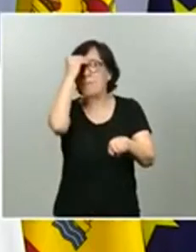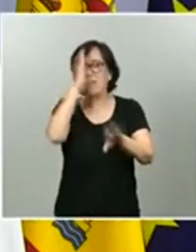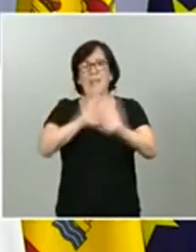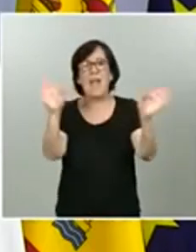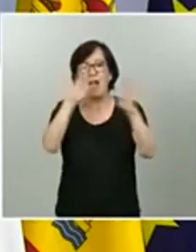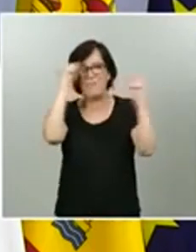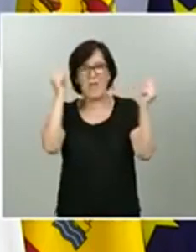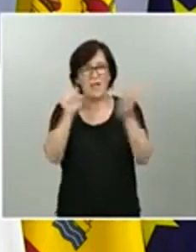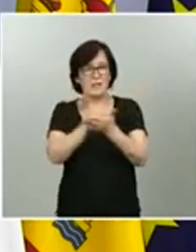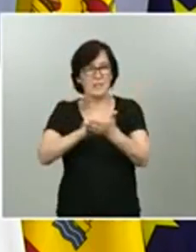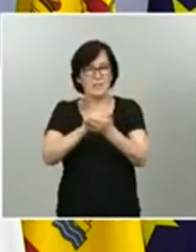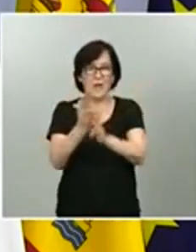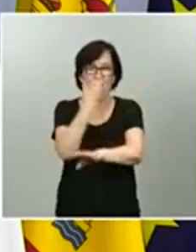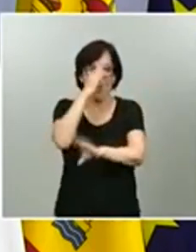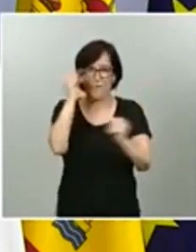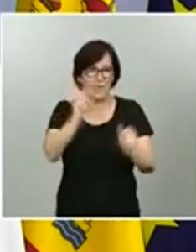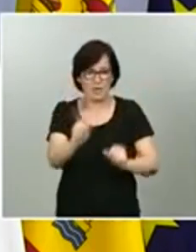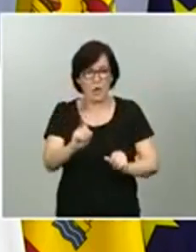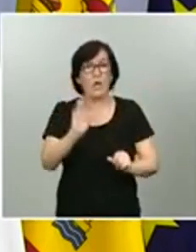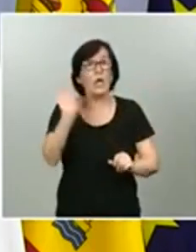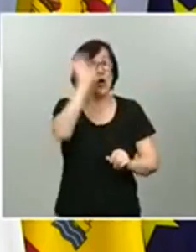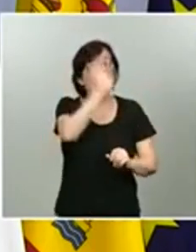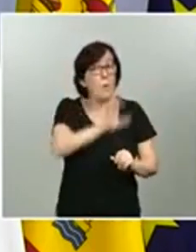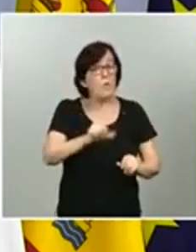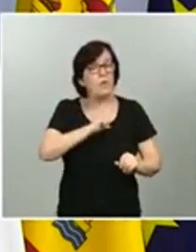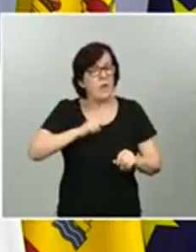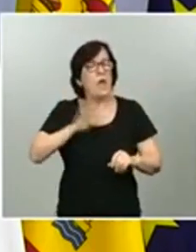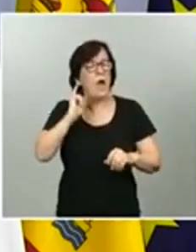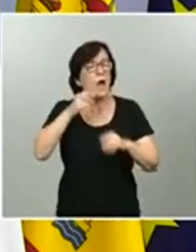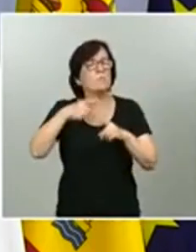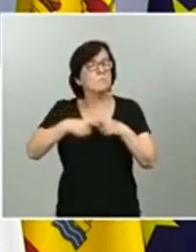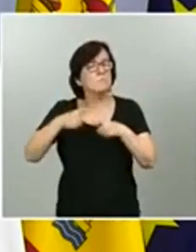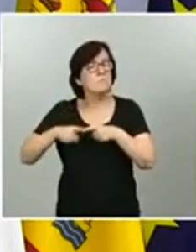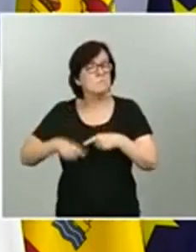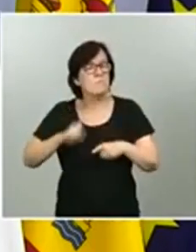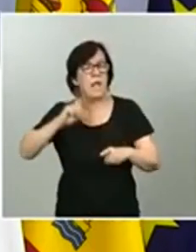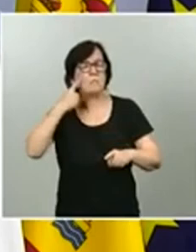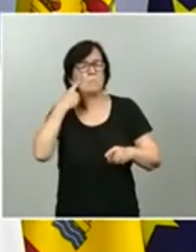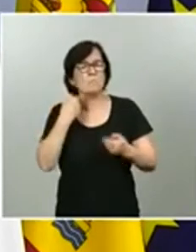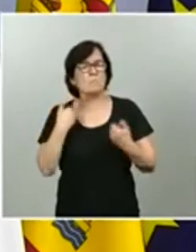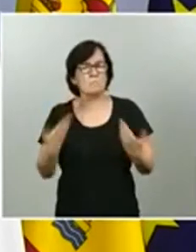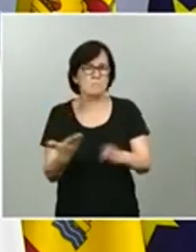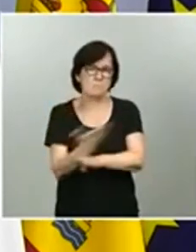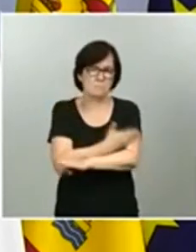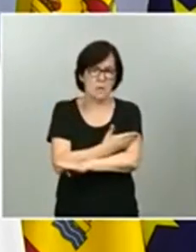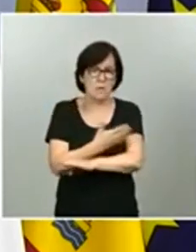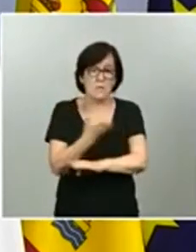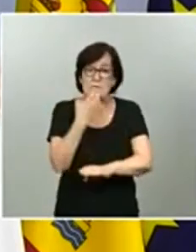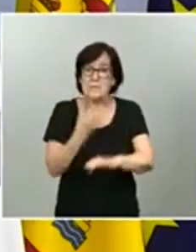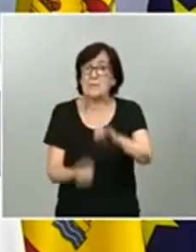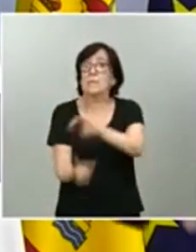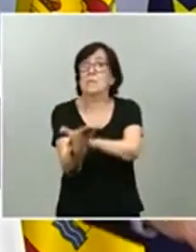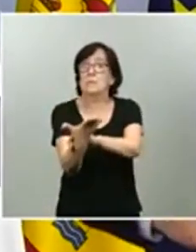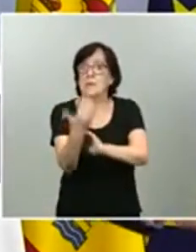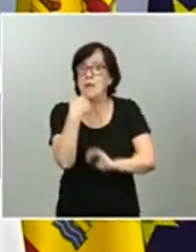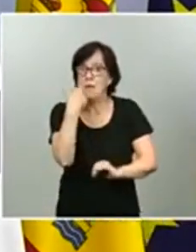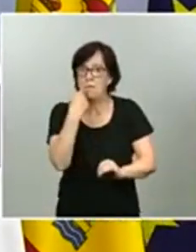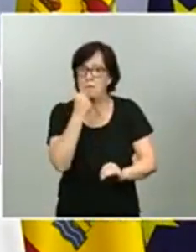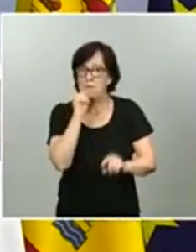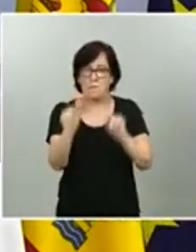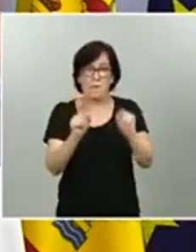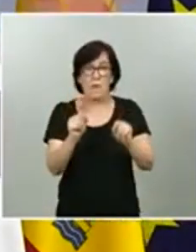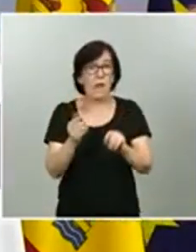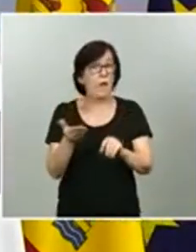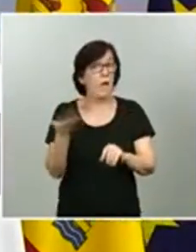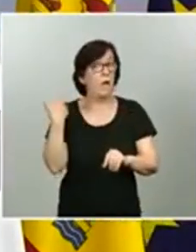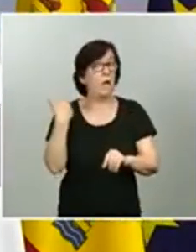comunidades autónomas tienen los instrumentos para detectar precozmente cualquier rebrote. Eso no lo teníamos en el mes de marzo.